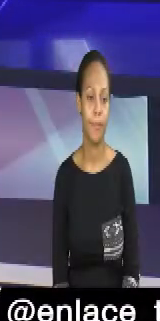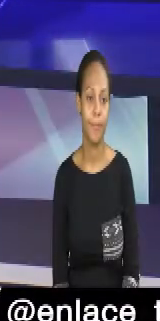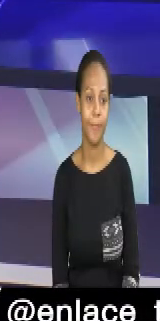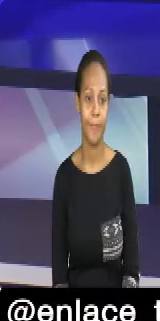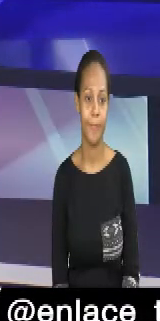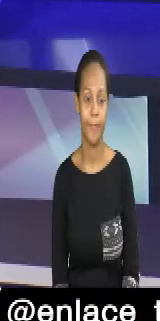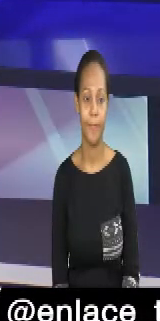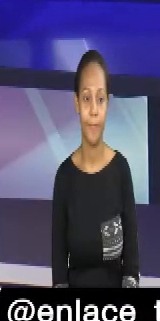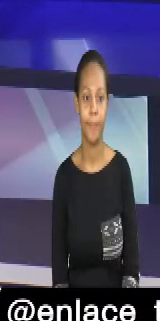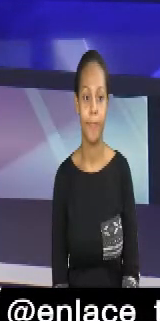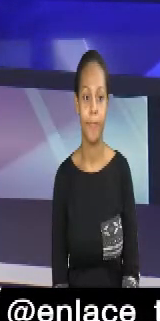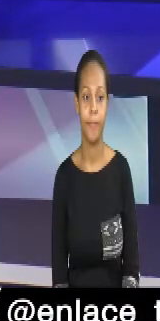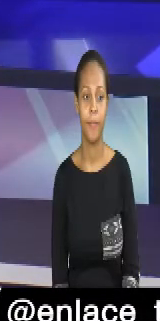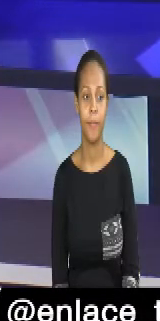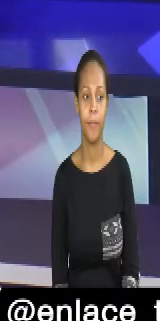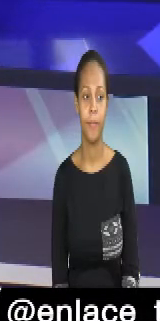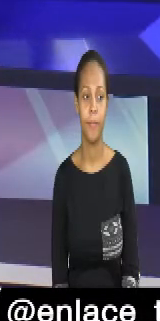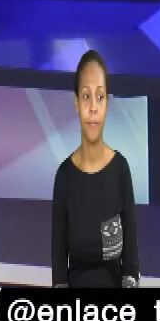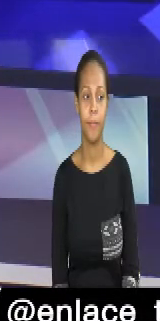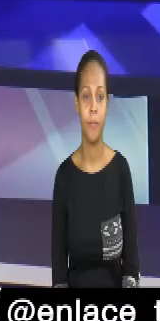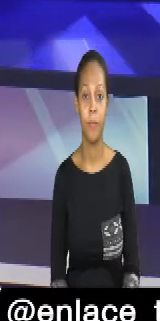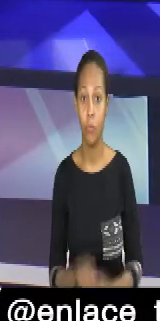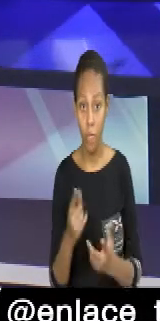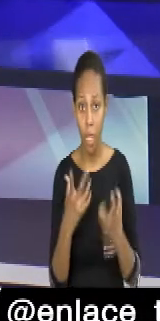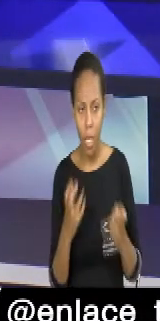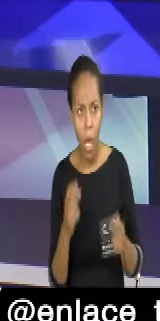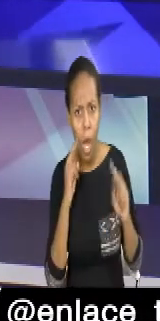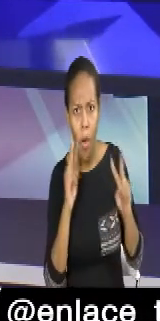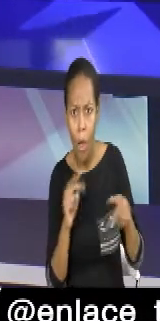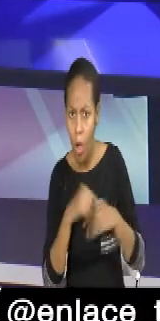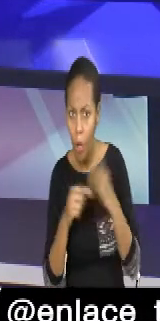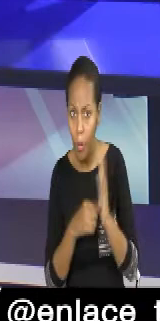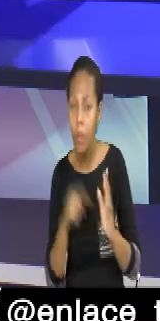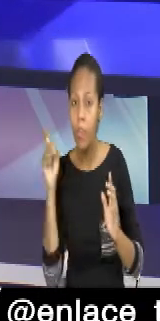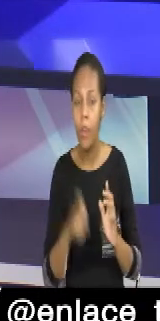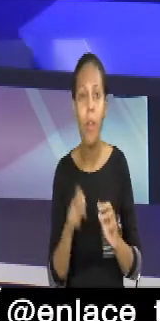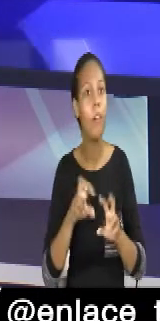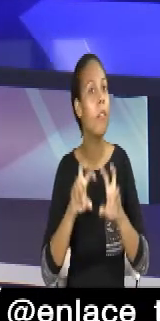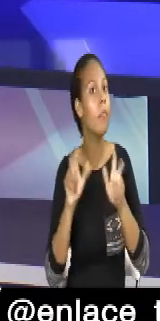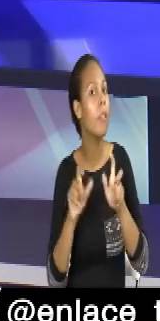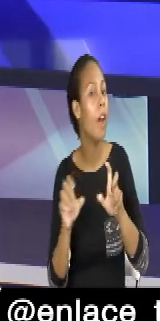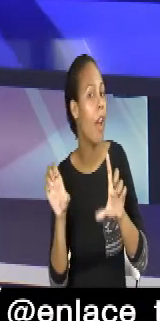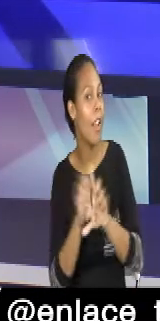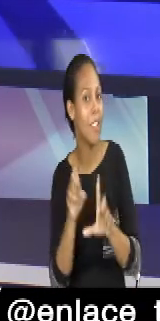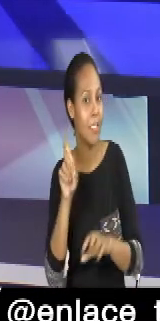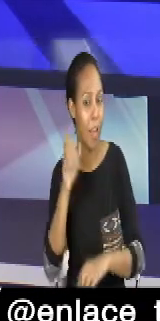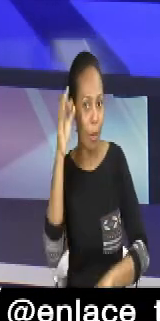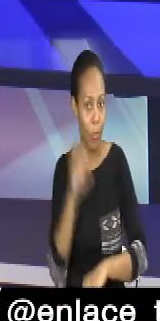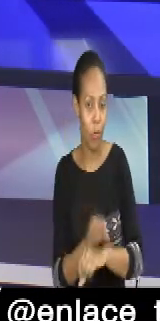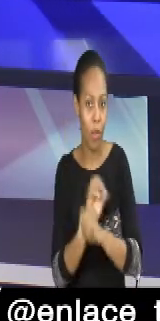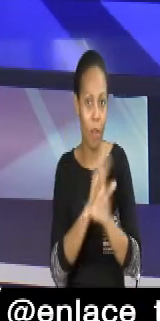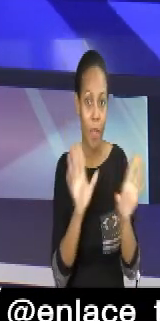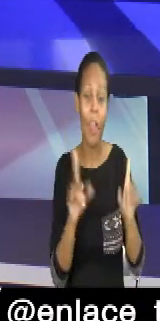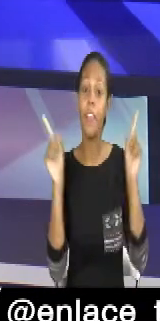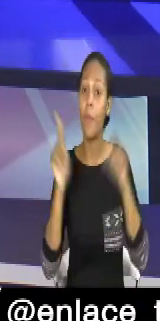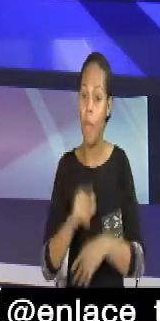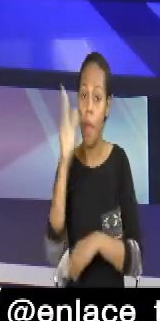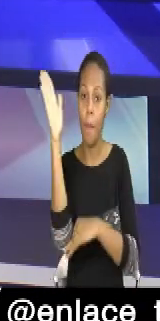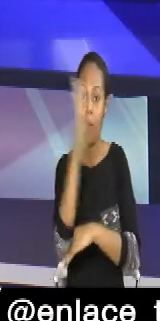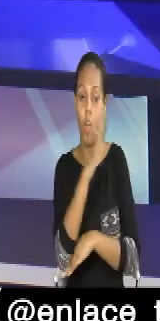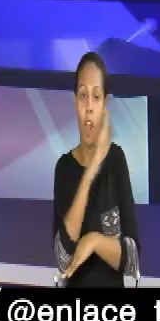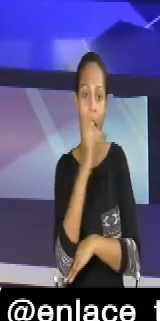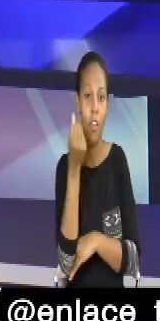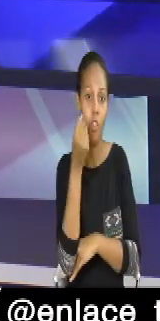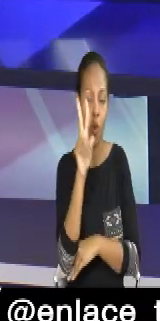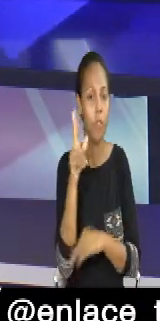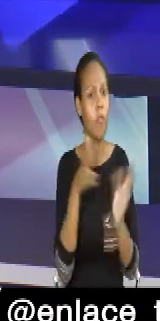Y si usted quiere salir de su casa bien informado, conéctese muy temprano con Enlace Radio 6 AM y nos volveremos a ver aquí a las 12 del mediodía con todo lo que